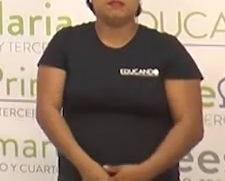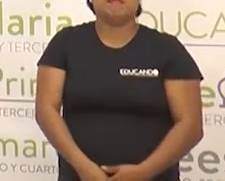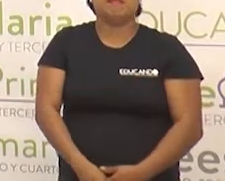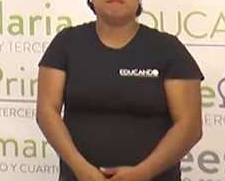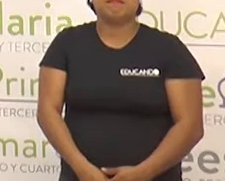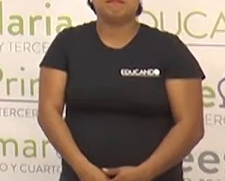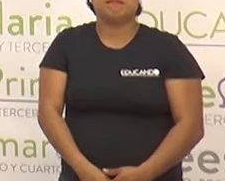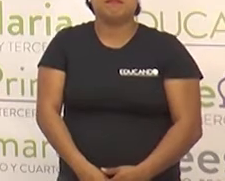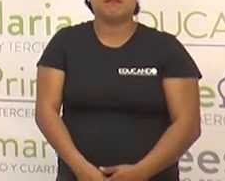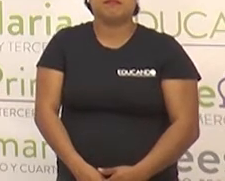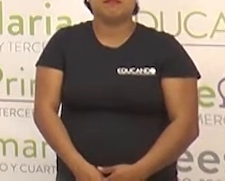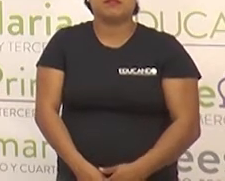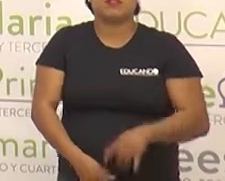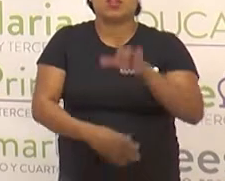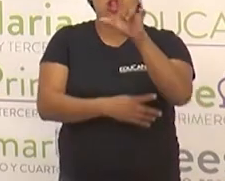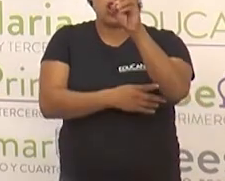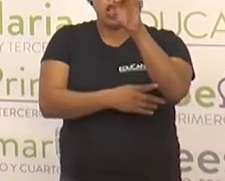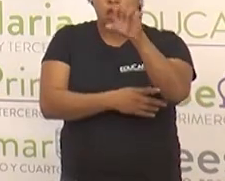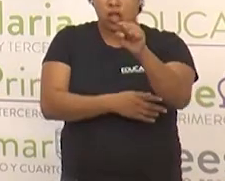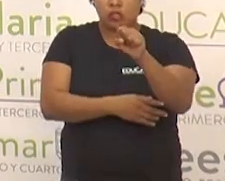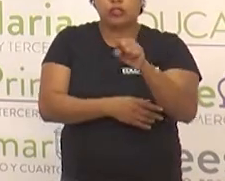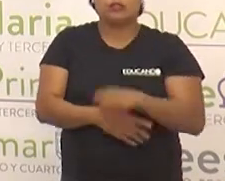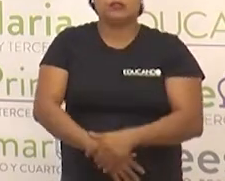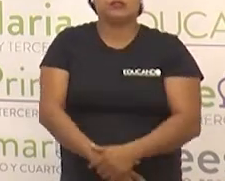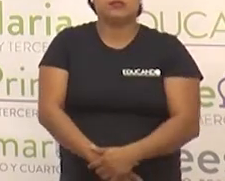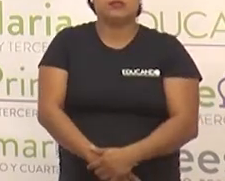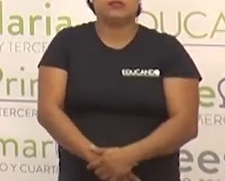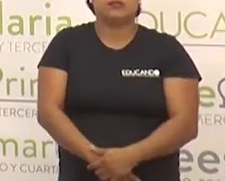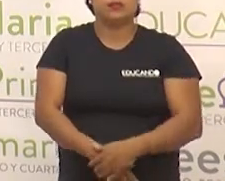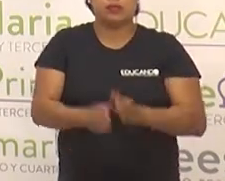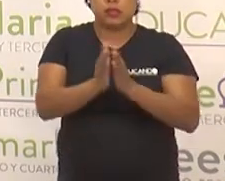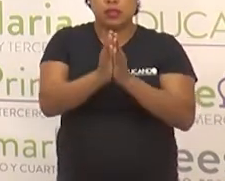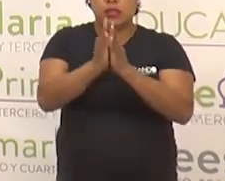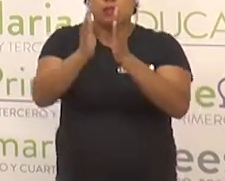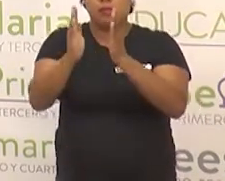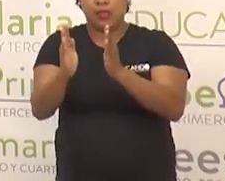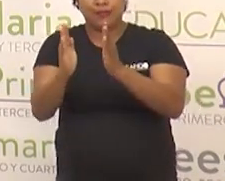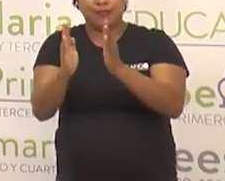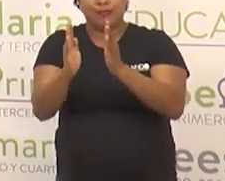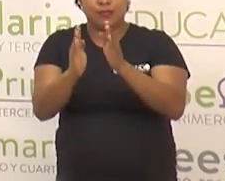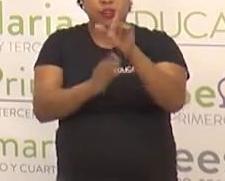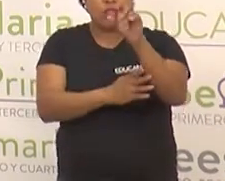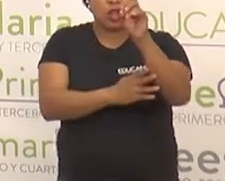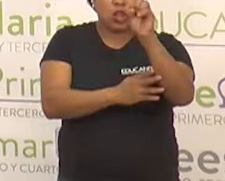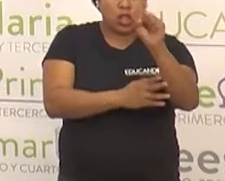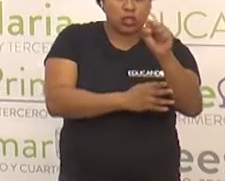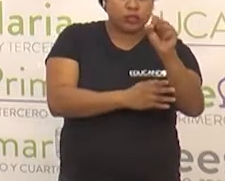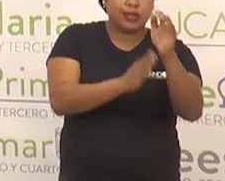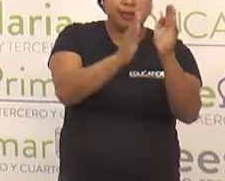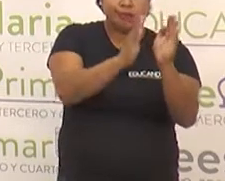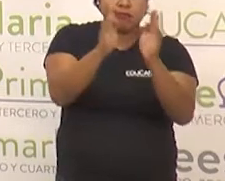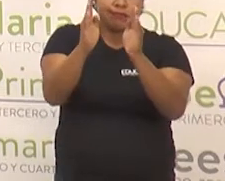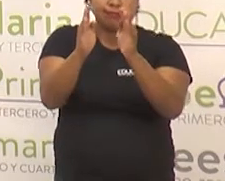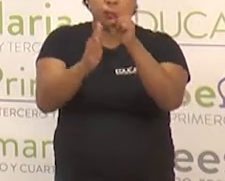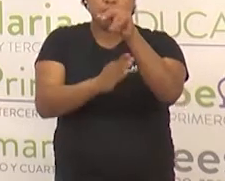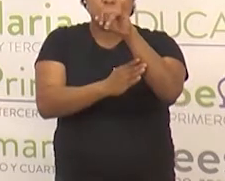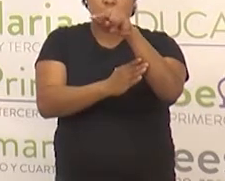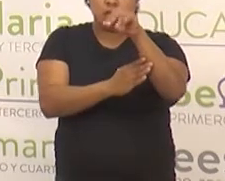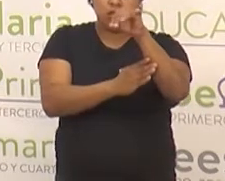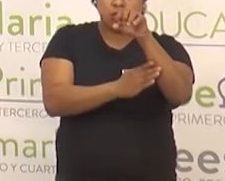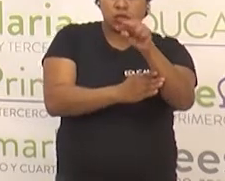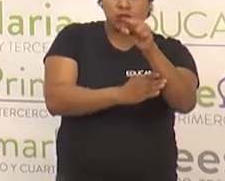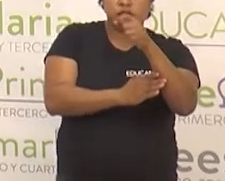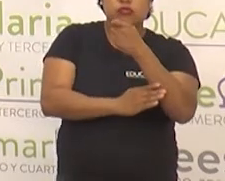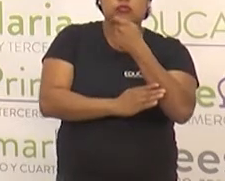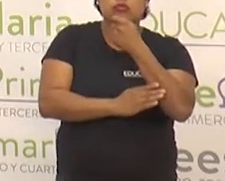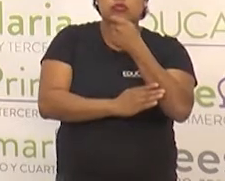Los, espacio, niños,